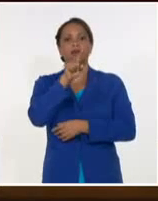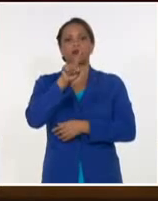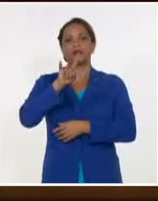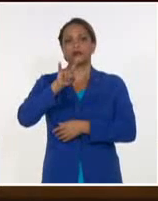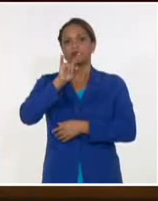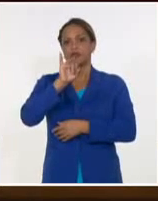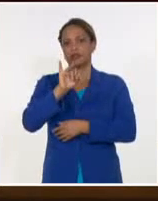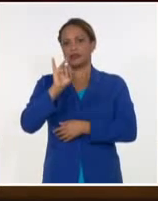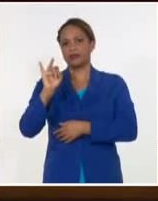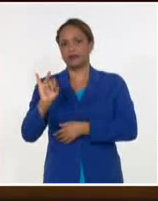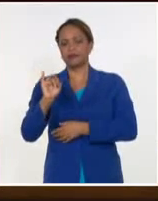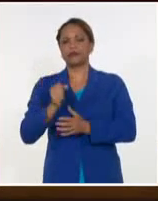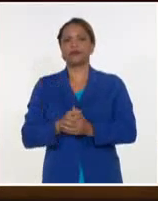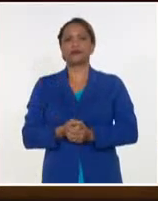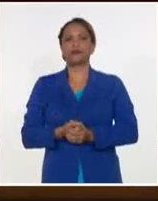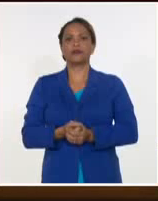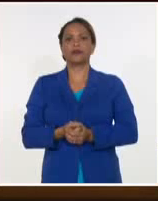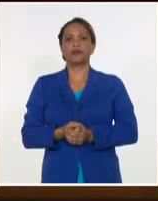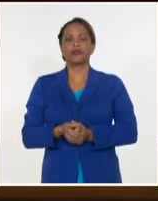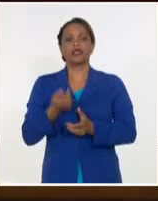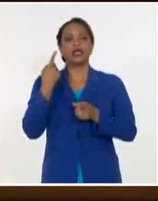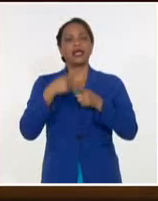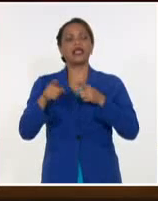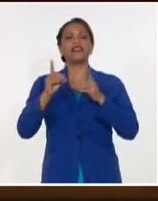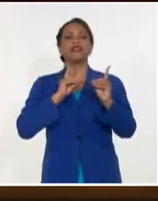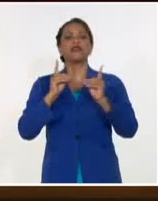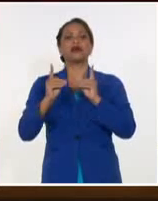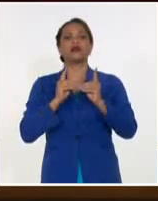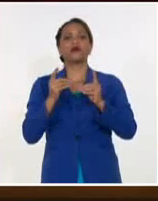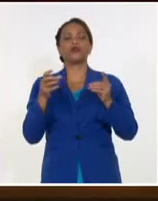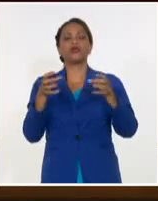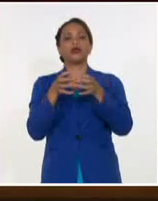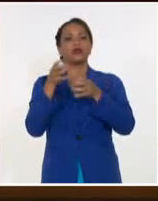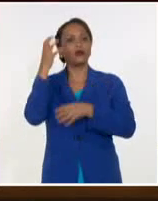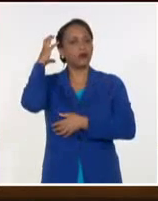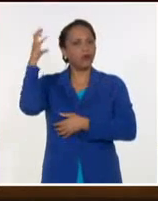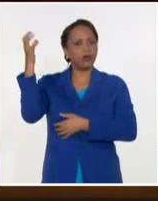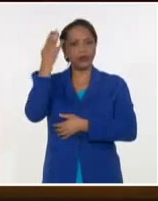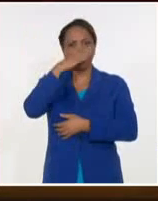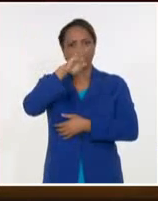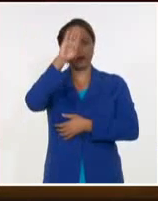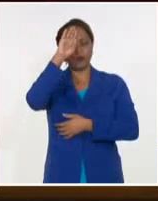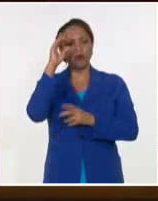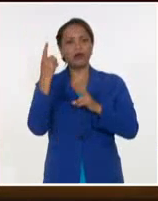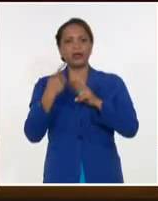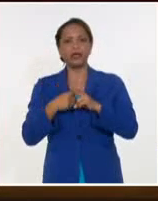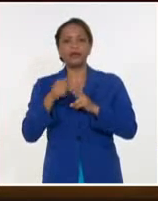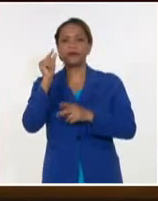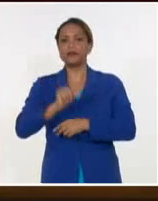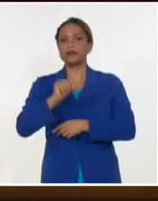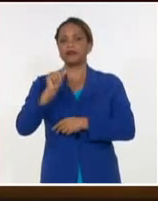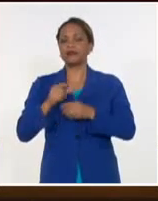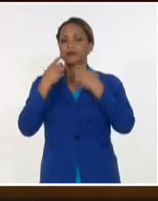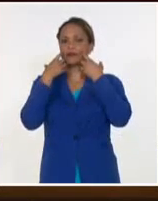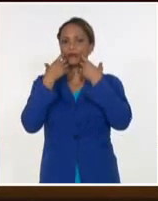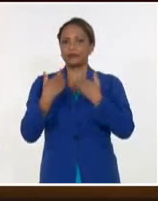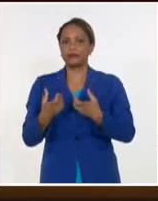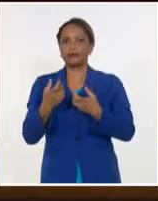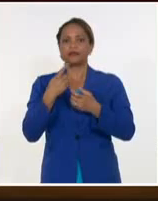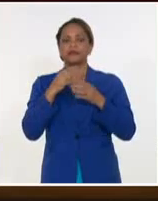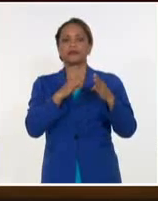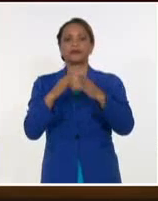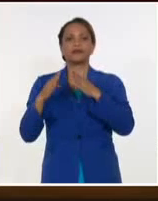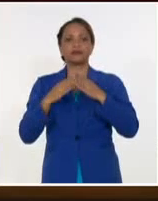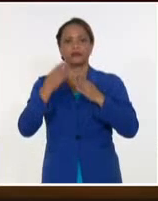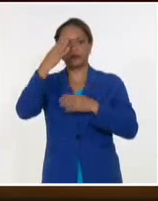1977, preludio del denominado diálogo entre el gobierno de la República de Cuba y personalidades representativas de la comunidad cubana